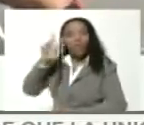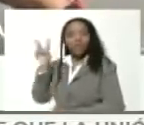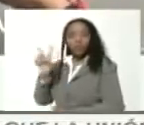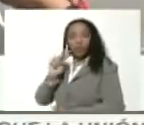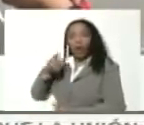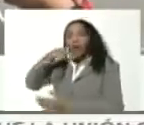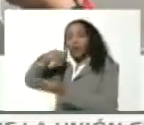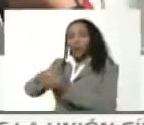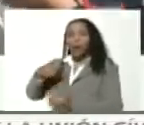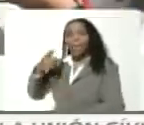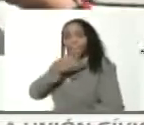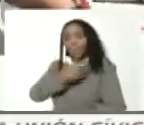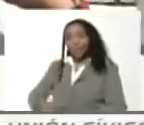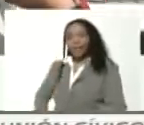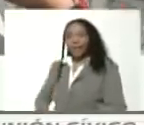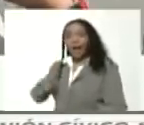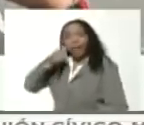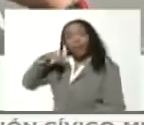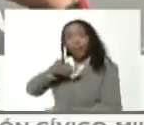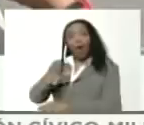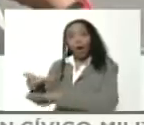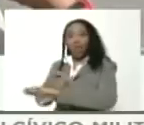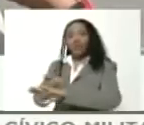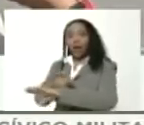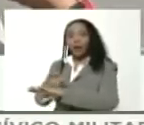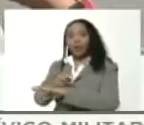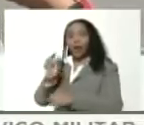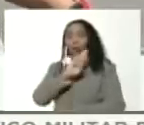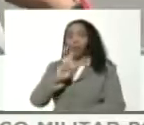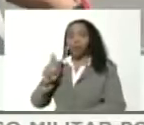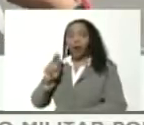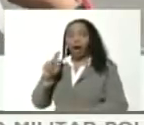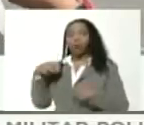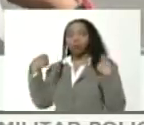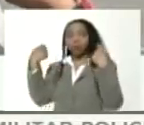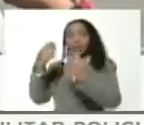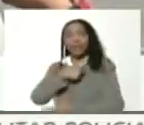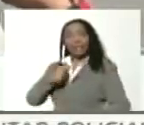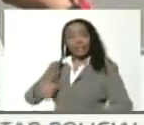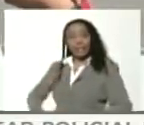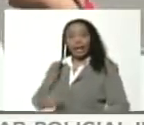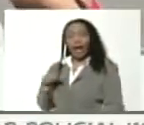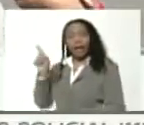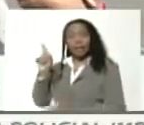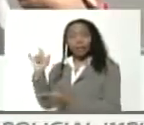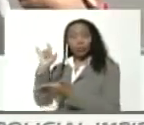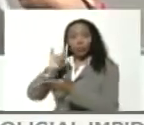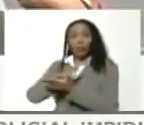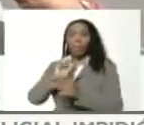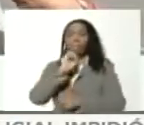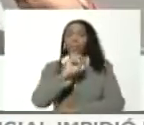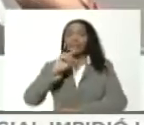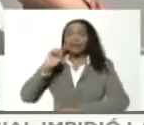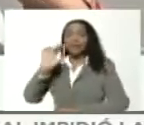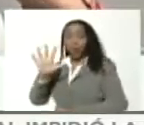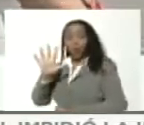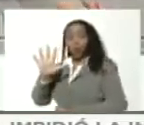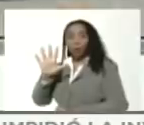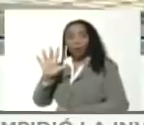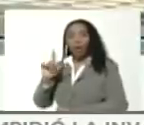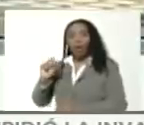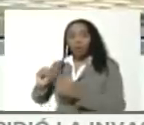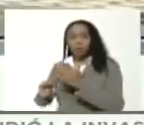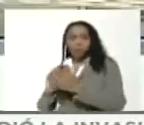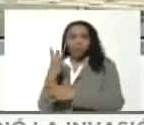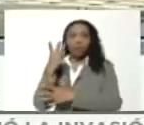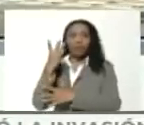nuestro presidente, al pueblo y al gobierno de la República Popular China. En este vuelo llegan 25 toneladas de insumos,